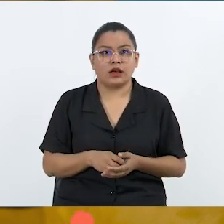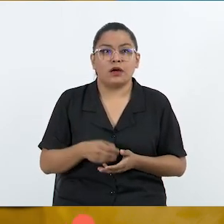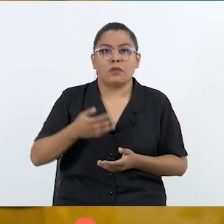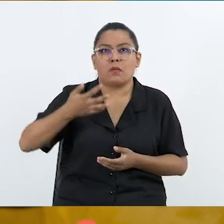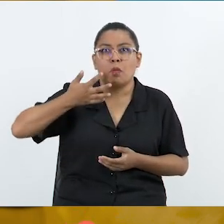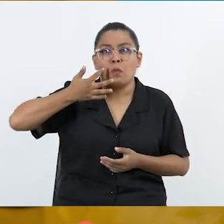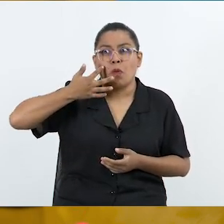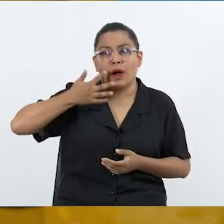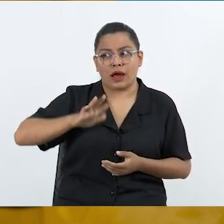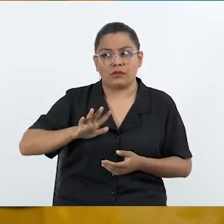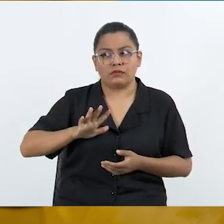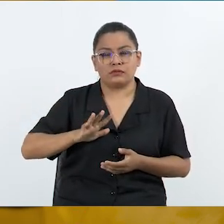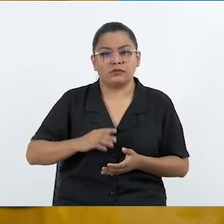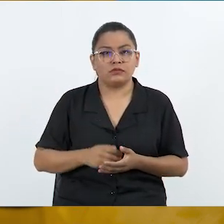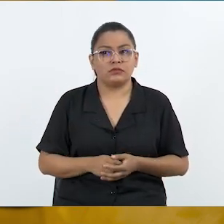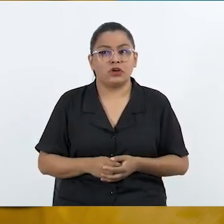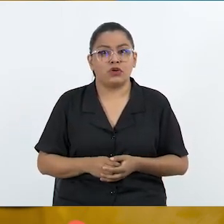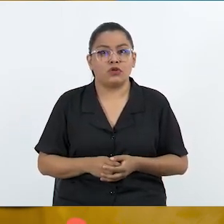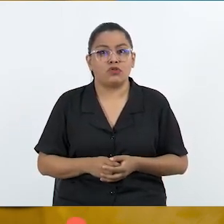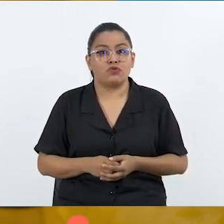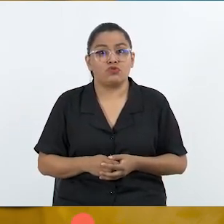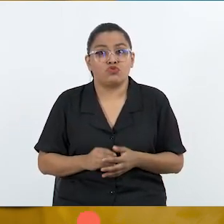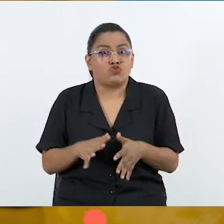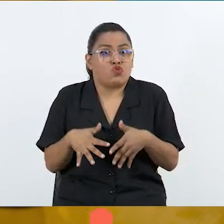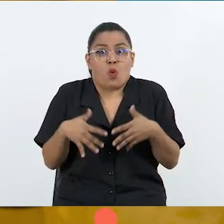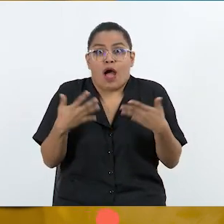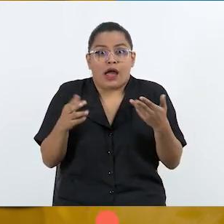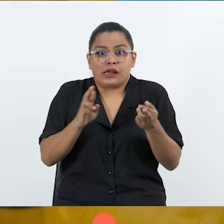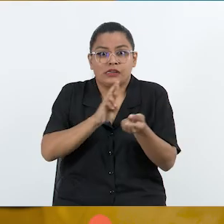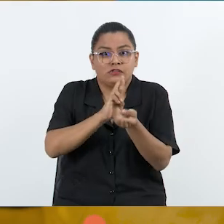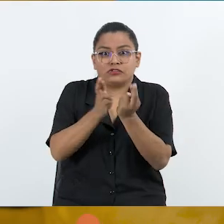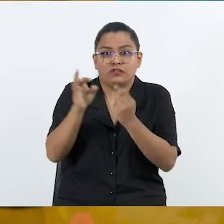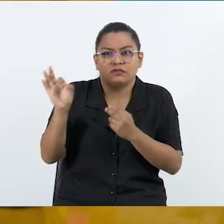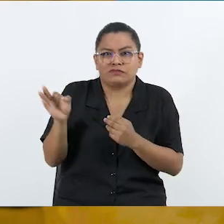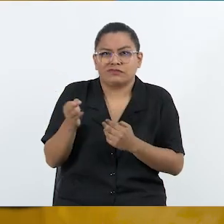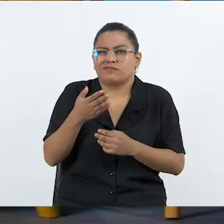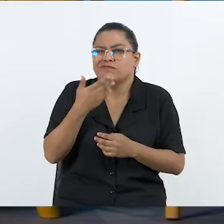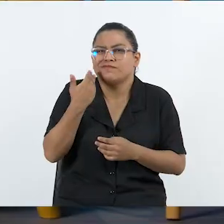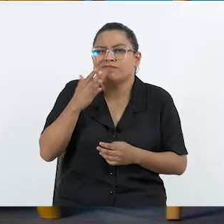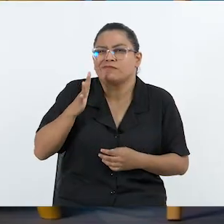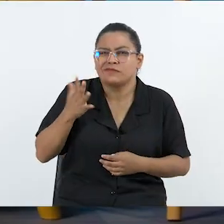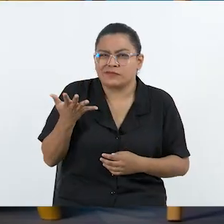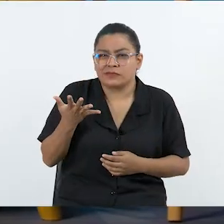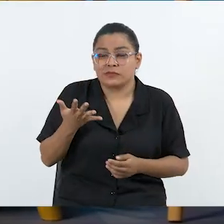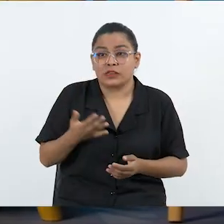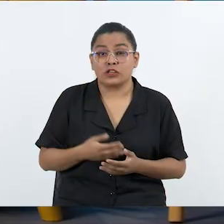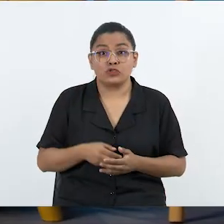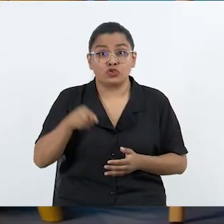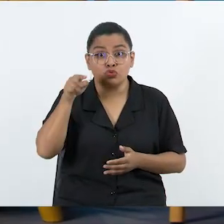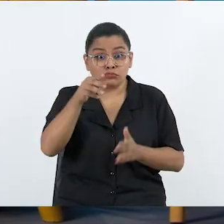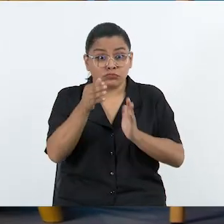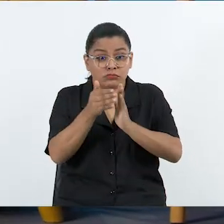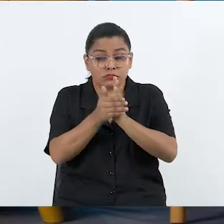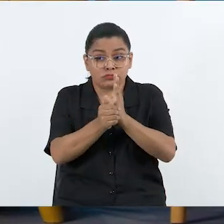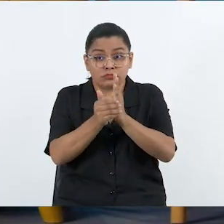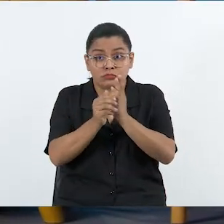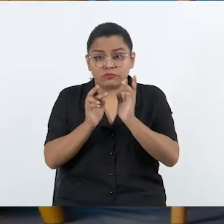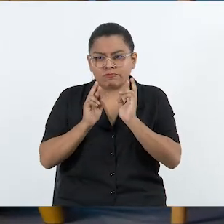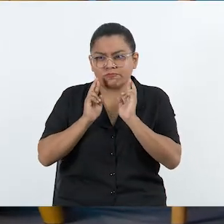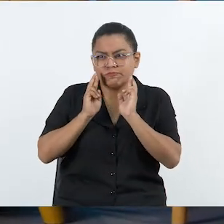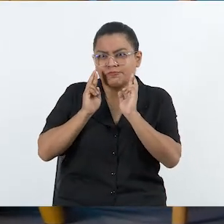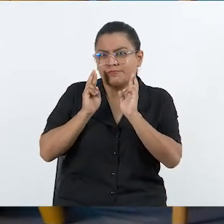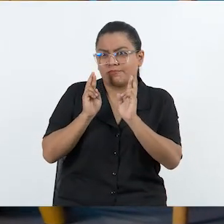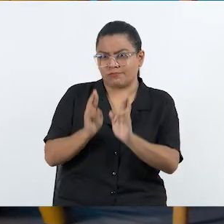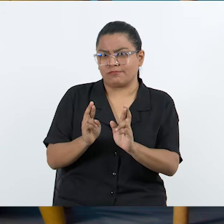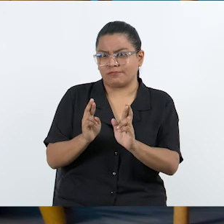hubiera pasado si no hubiera existido la Revolución Francesa. Si eres capaz de responder